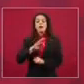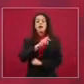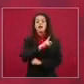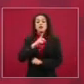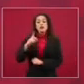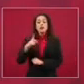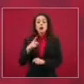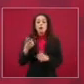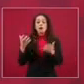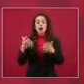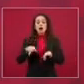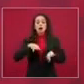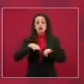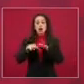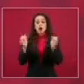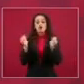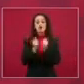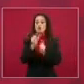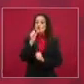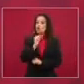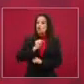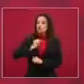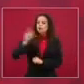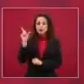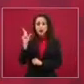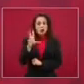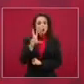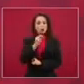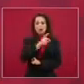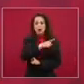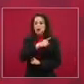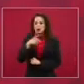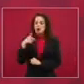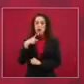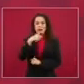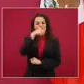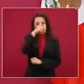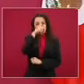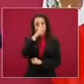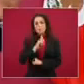actuar con profesionalismo y con objetividad y no mentir,